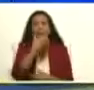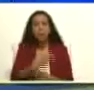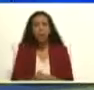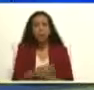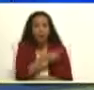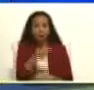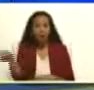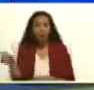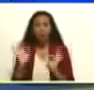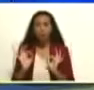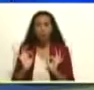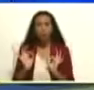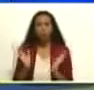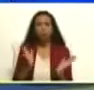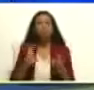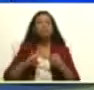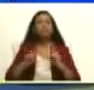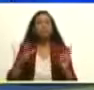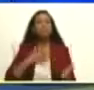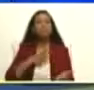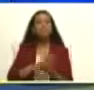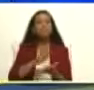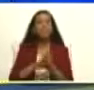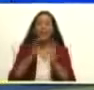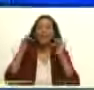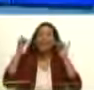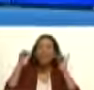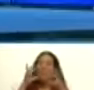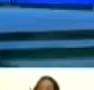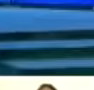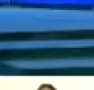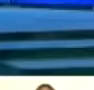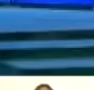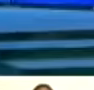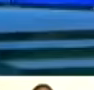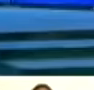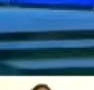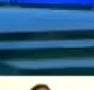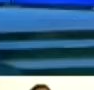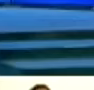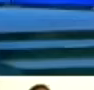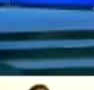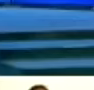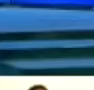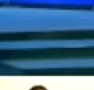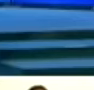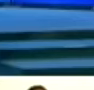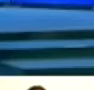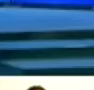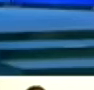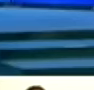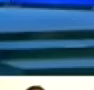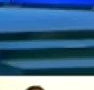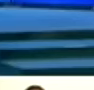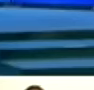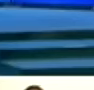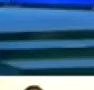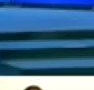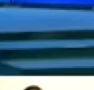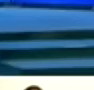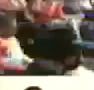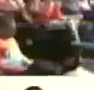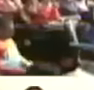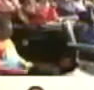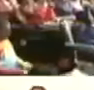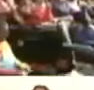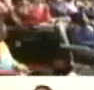diciembre es un día de paz, de fiesta democrática. Por favor, Tábata. Muchas gracias, mi comandante en jefe.